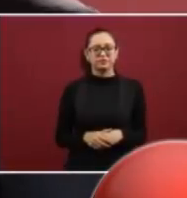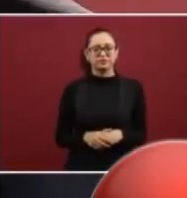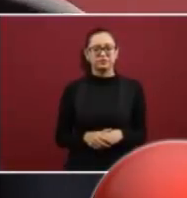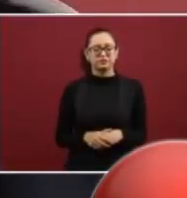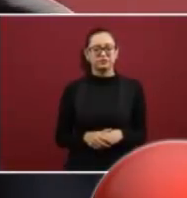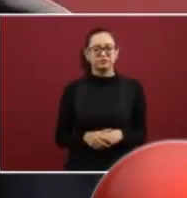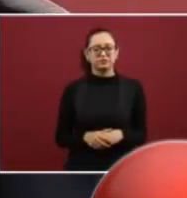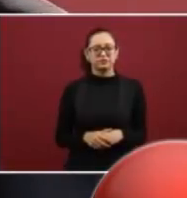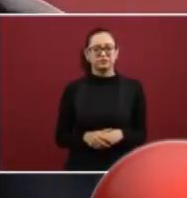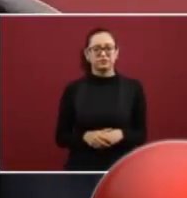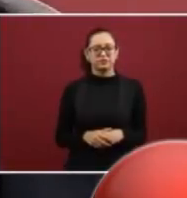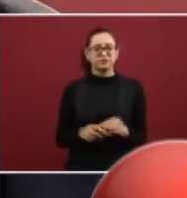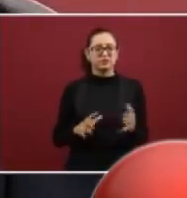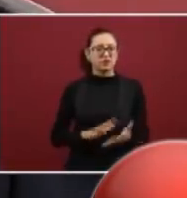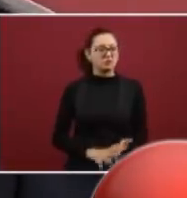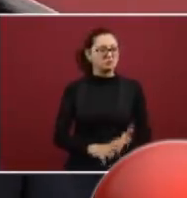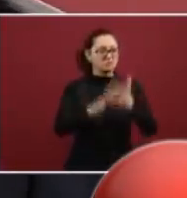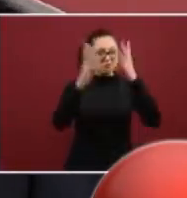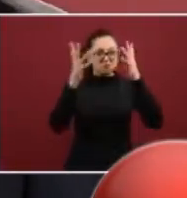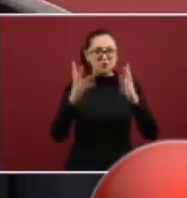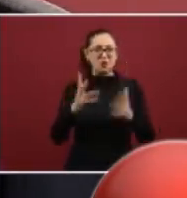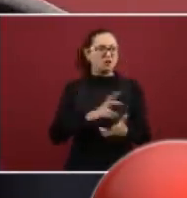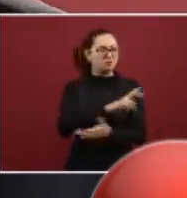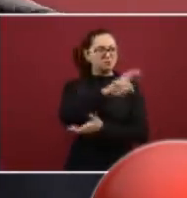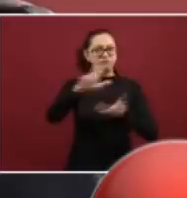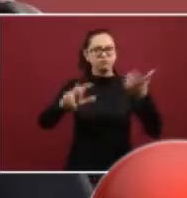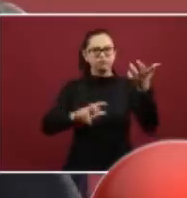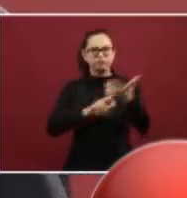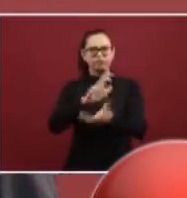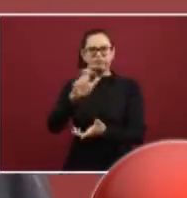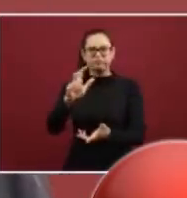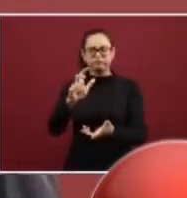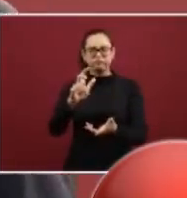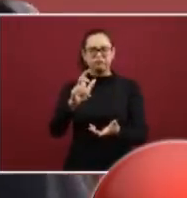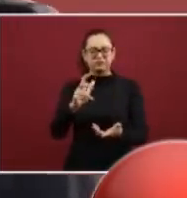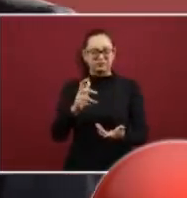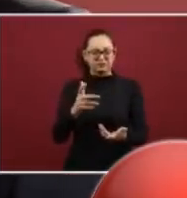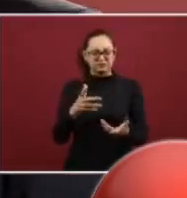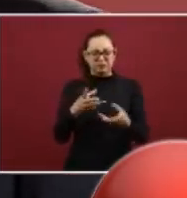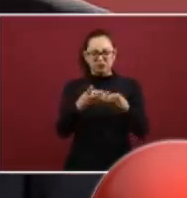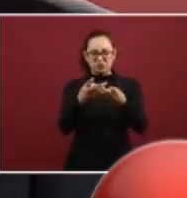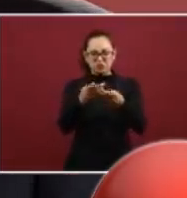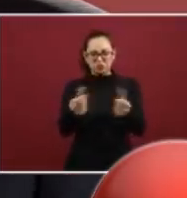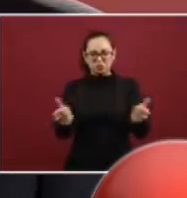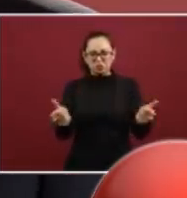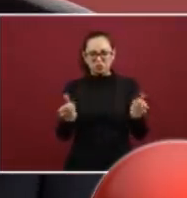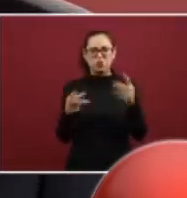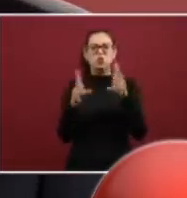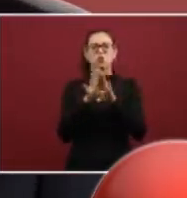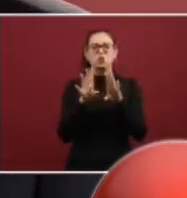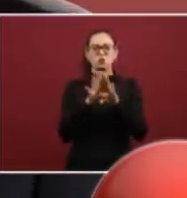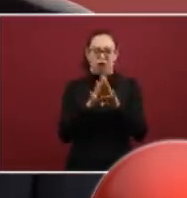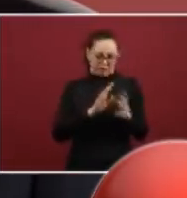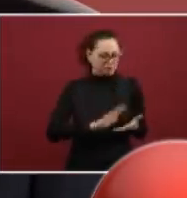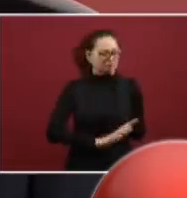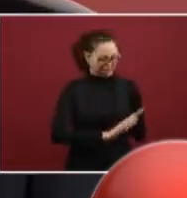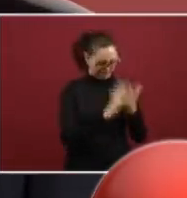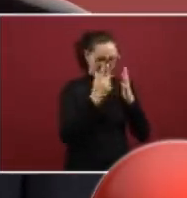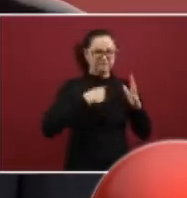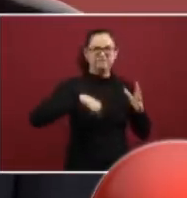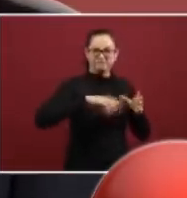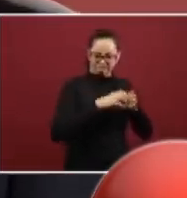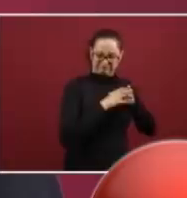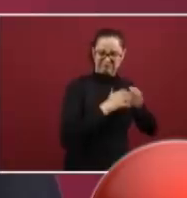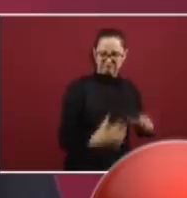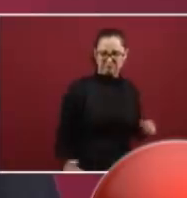enfrentar el problema de la inseguridad y de la violencia con el uso de la fuerza,